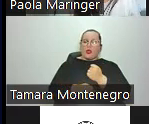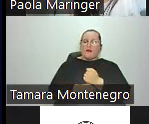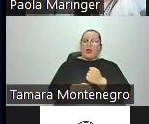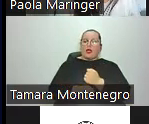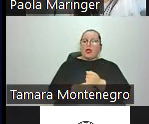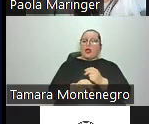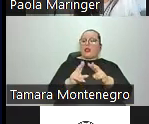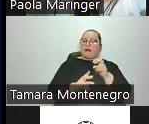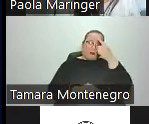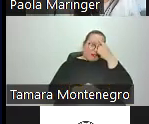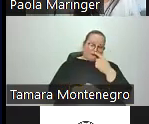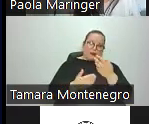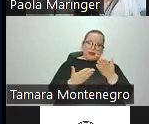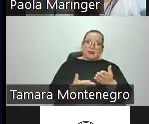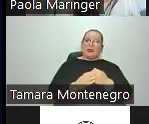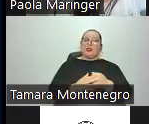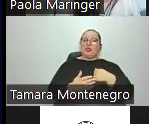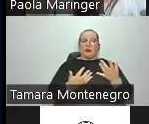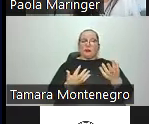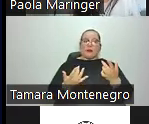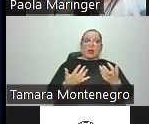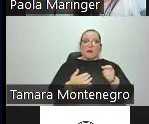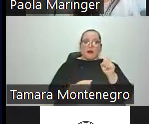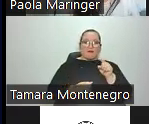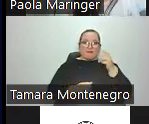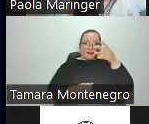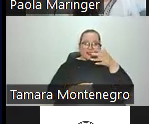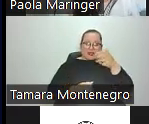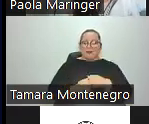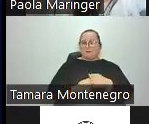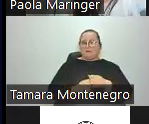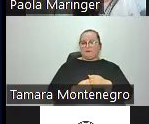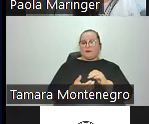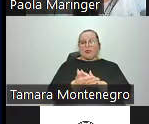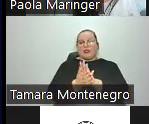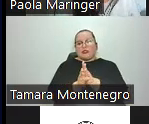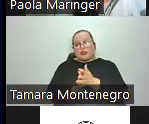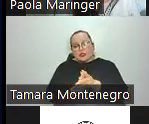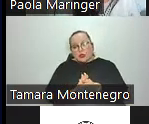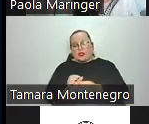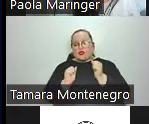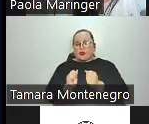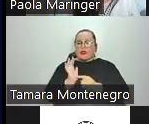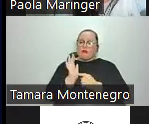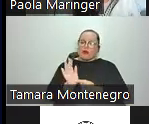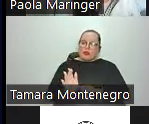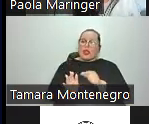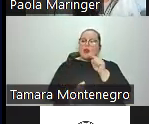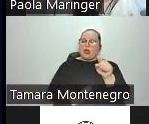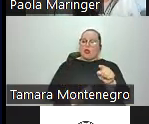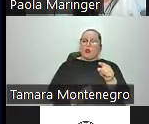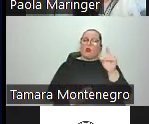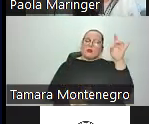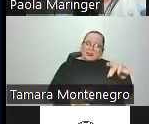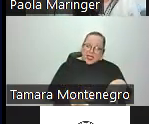ese perfil. Ahí los esperamos en esa charla. Entonces, todo eso, el poder mostrar aquello que tú